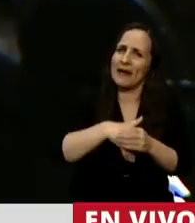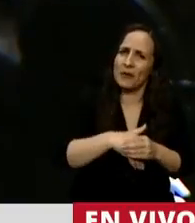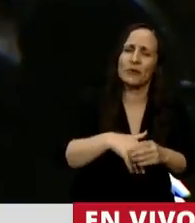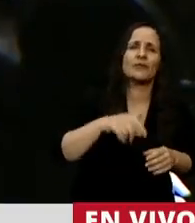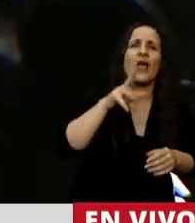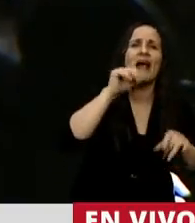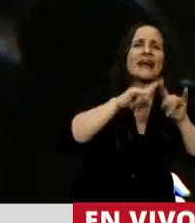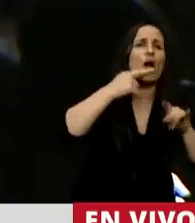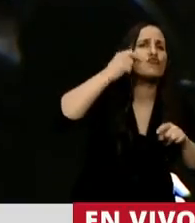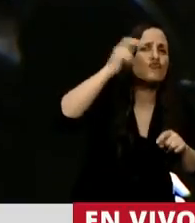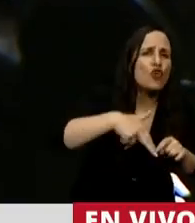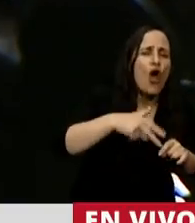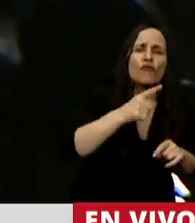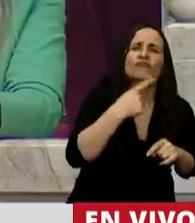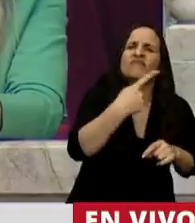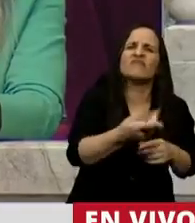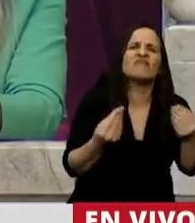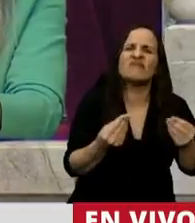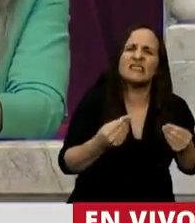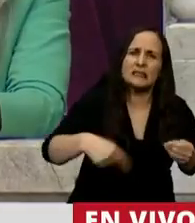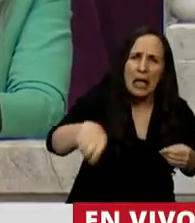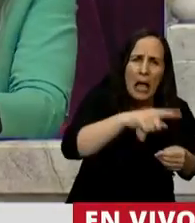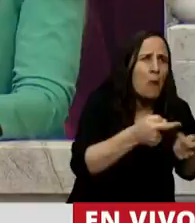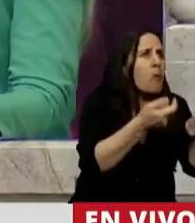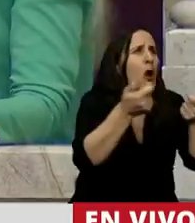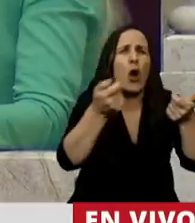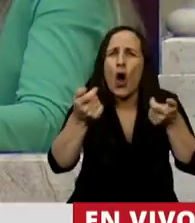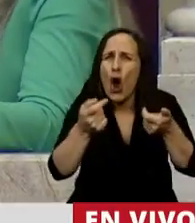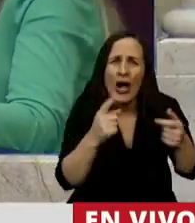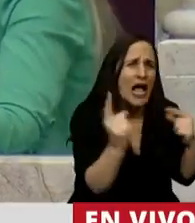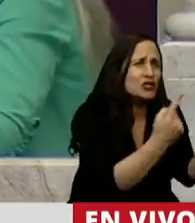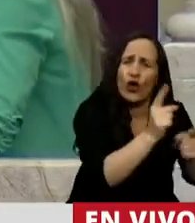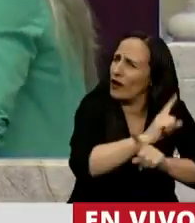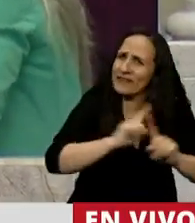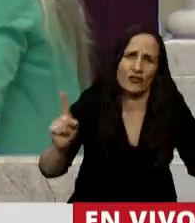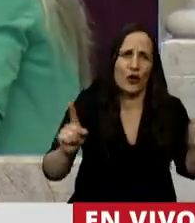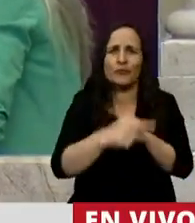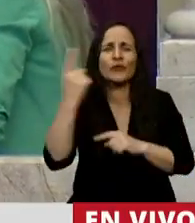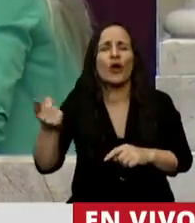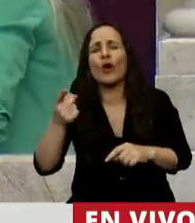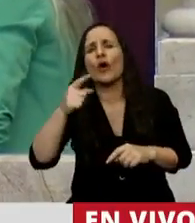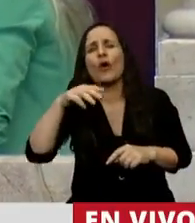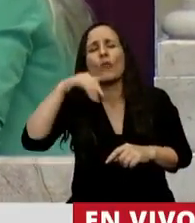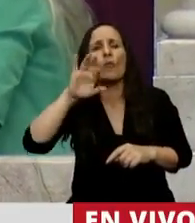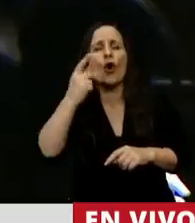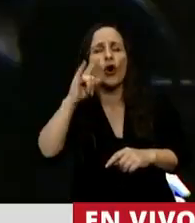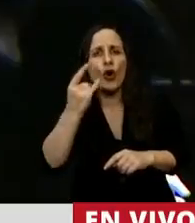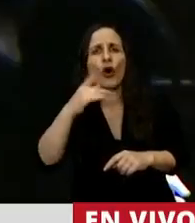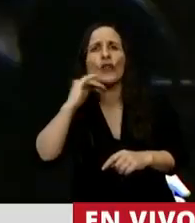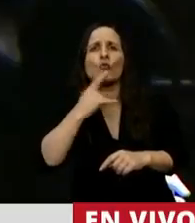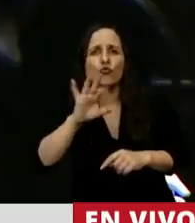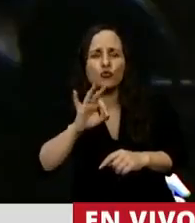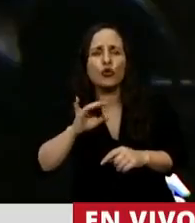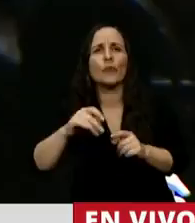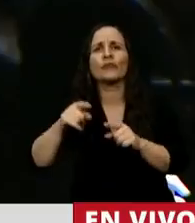Alvira Rawson, que nos decía: no somos tan pocas ni estamos tan solas. Alicia Moró de Justo. Y por último,